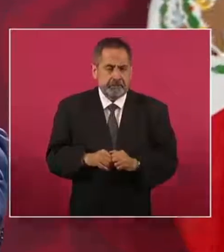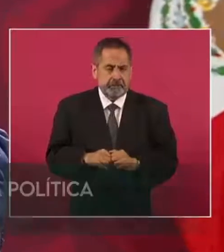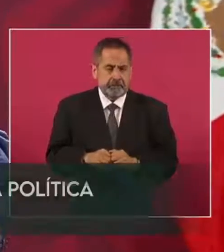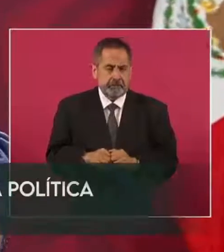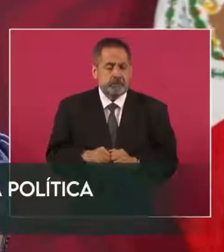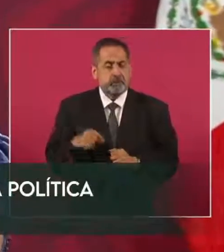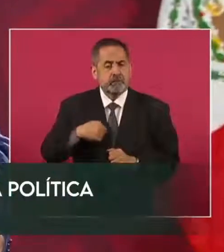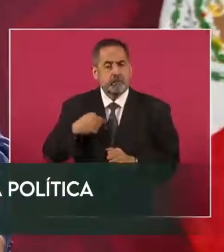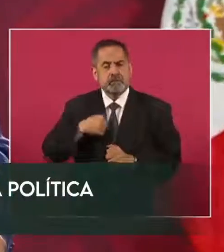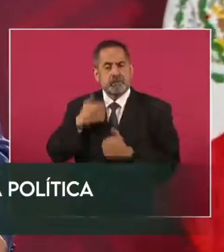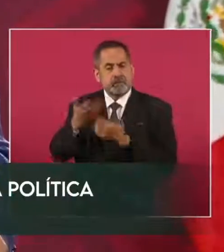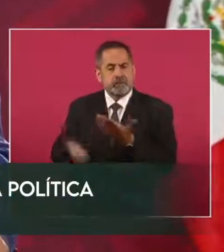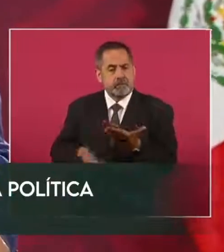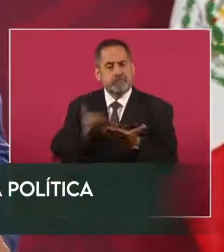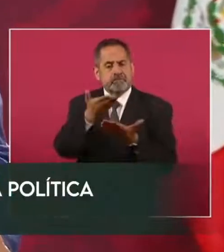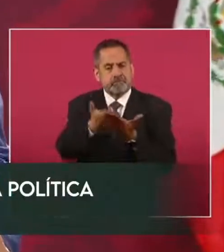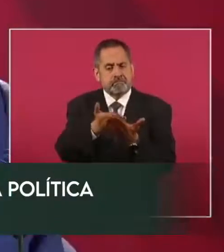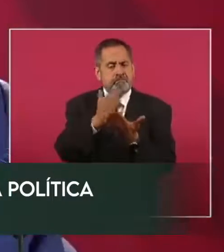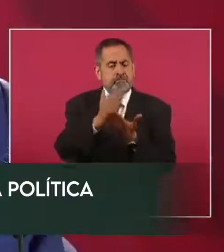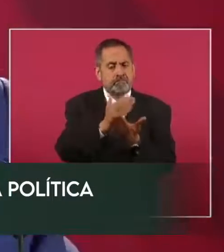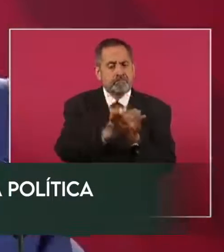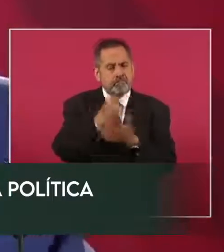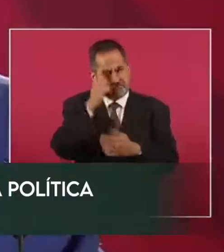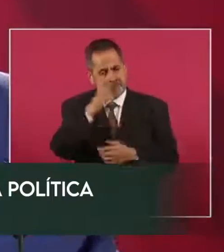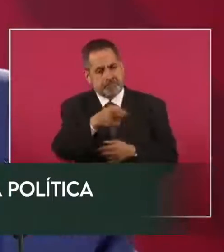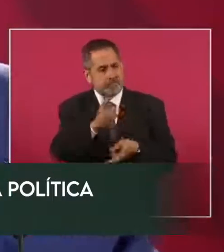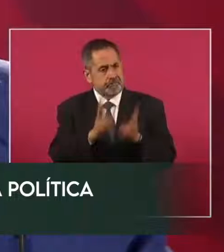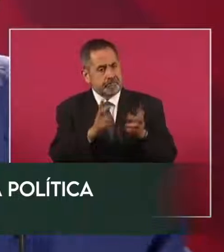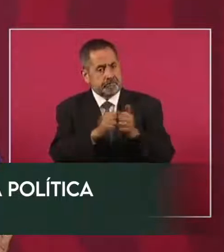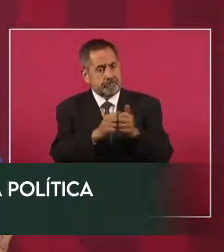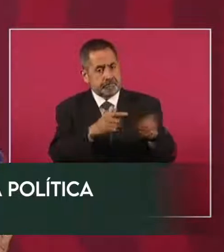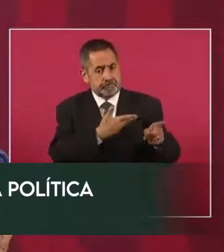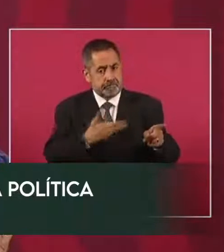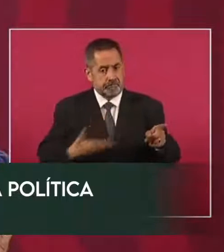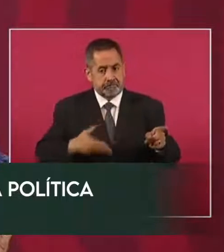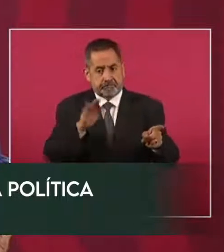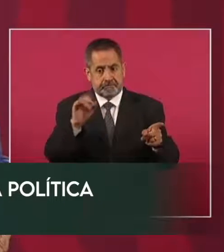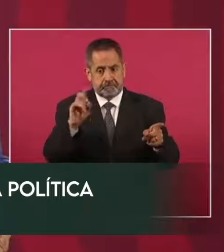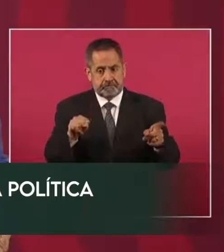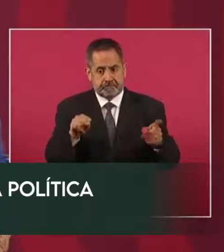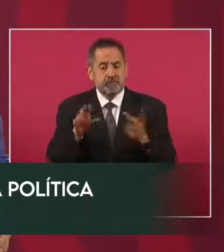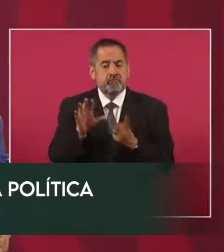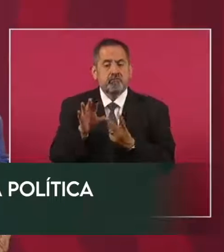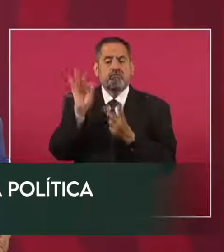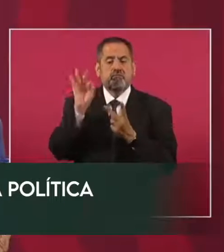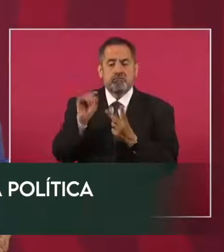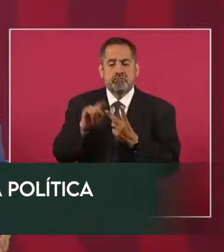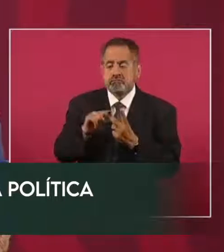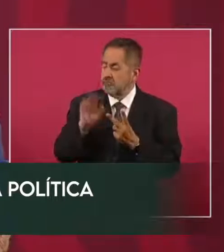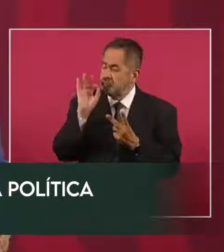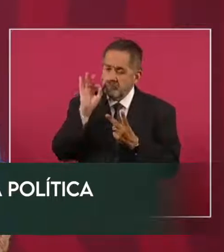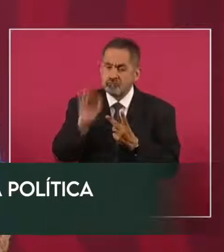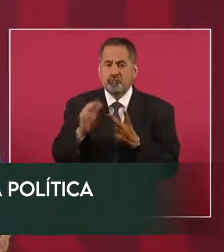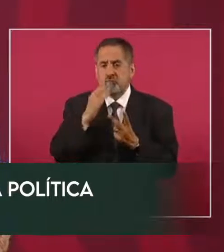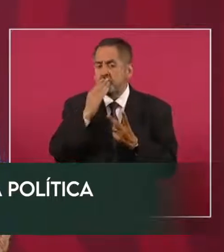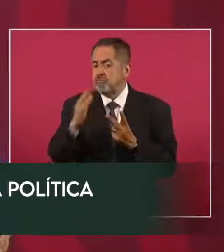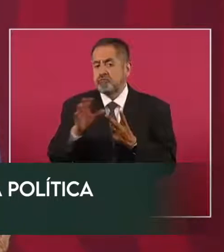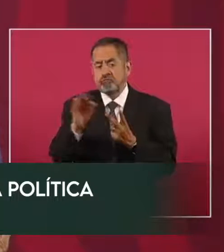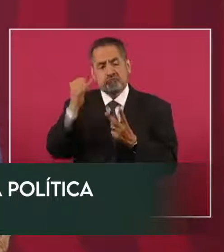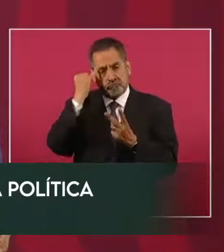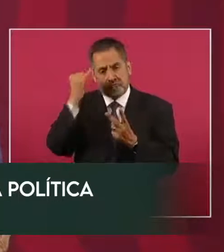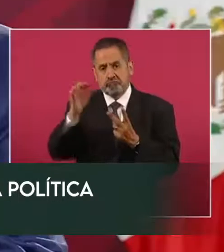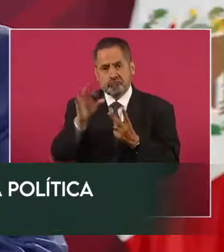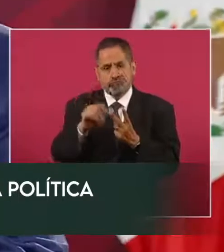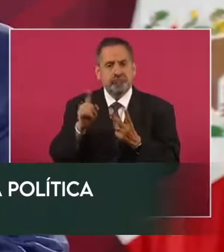López Obrador informó además que planteará a su homólogo de Estados Unidos, Joe Biden, cuando ambos se reúnan la semana próxima en Washington, una